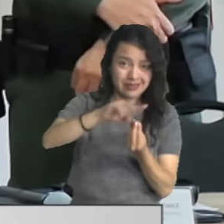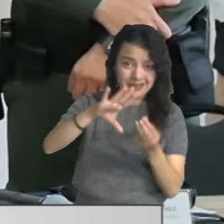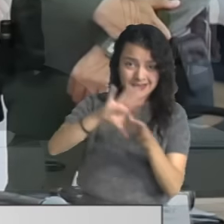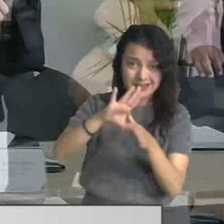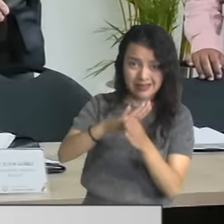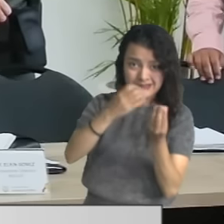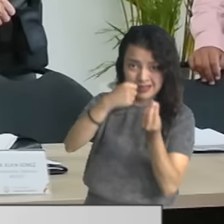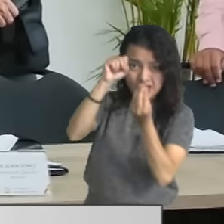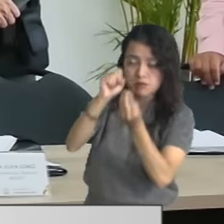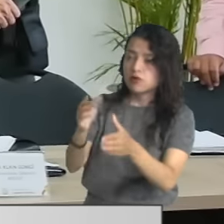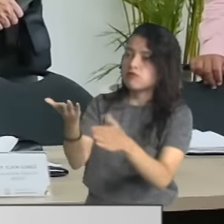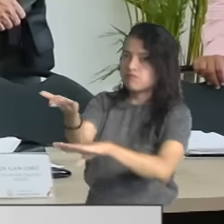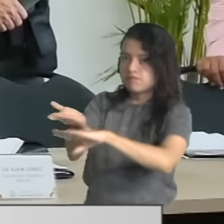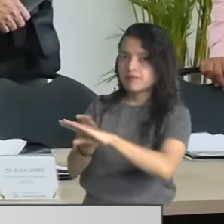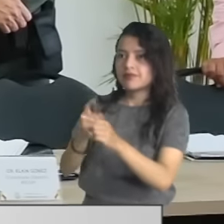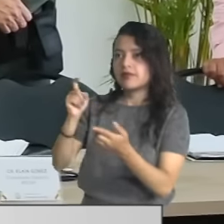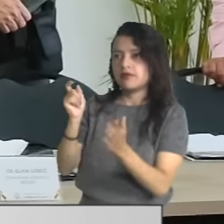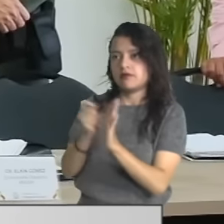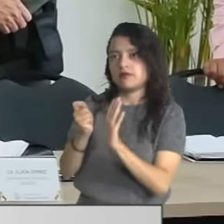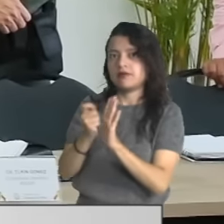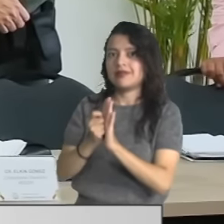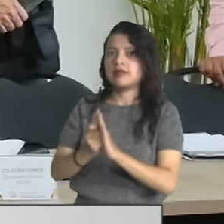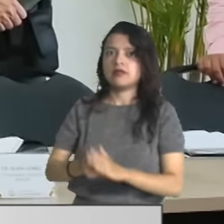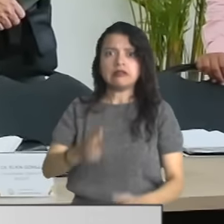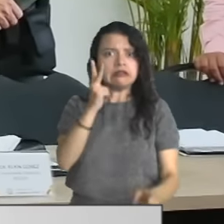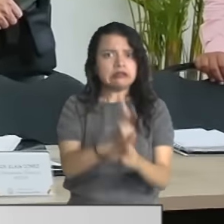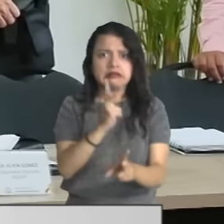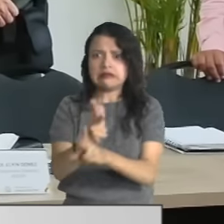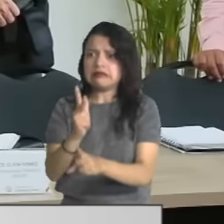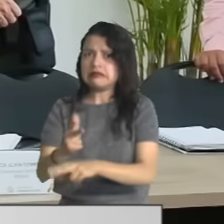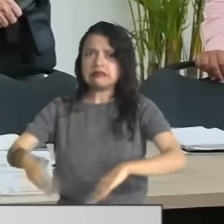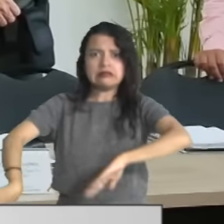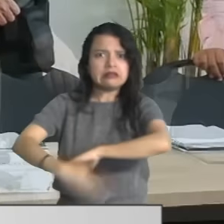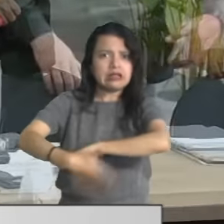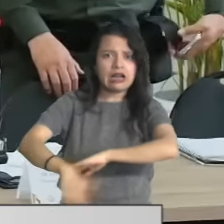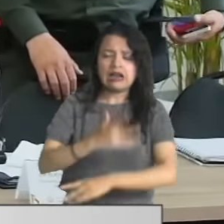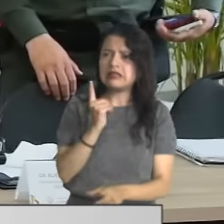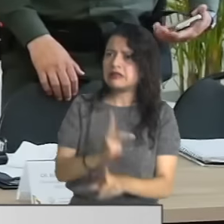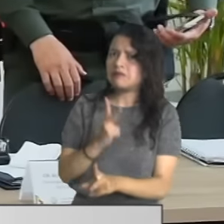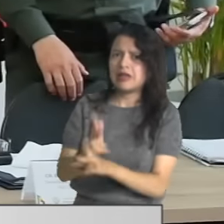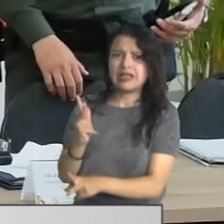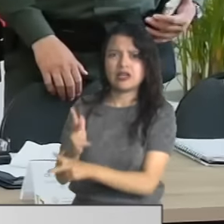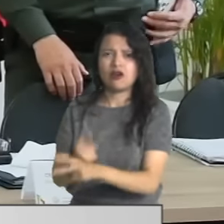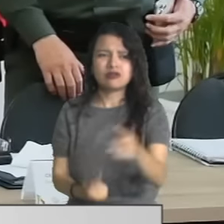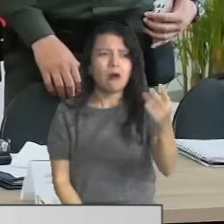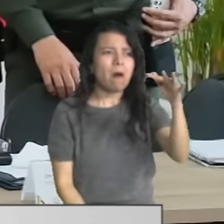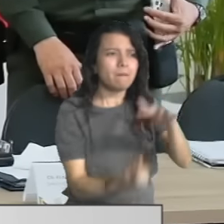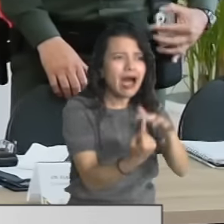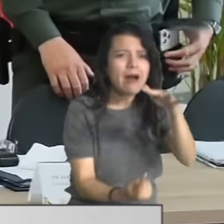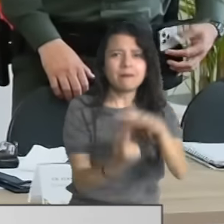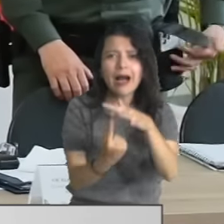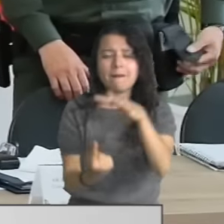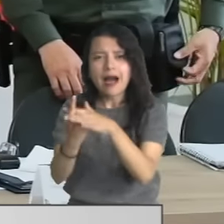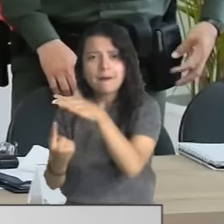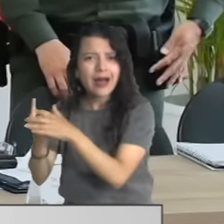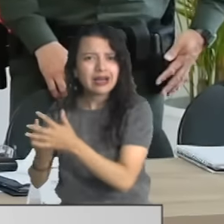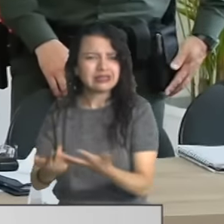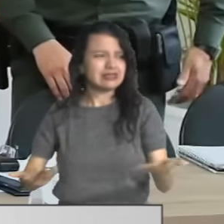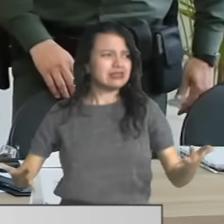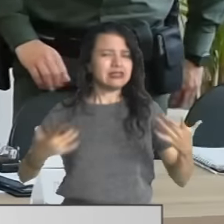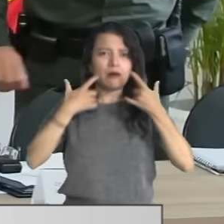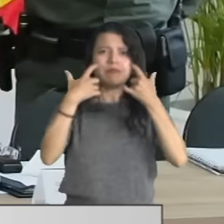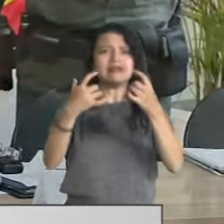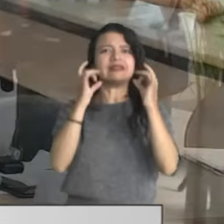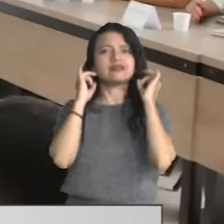el gremio de taxistas era reforzar la seguridad en la ciudad, teniendo en cuenta que son muchos los hechos de inseguridad que se están registrando con este